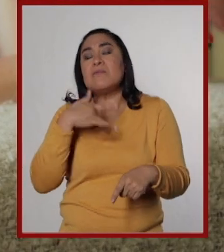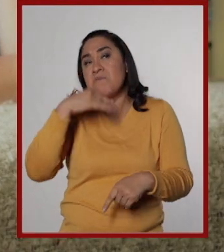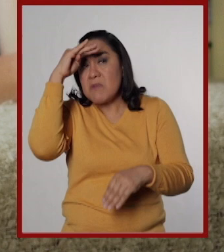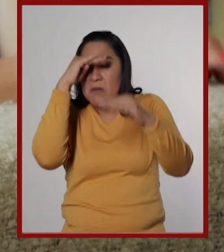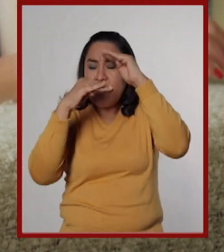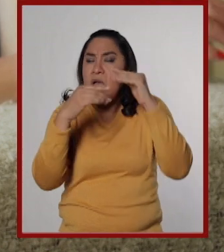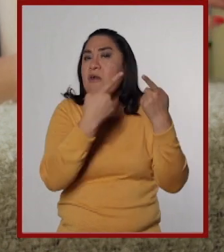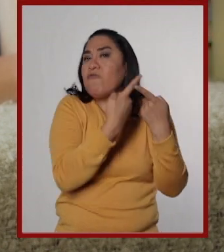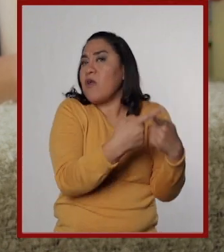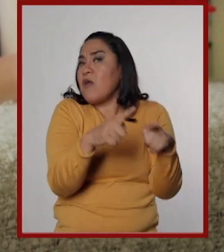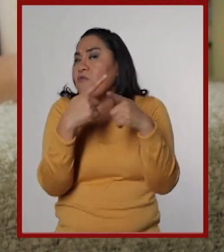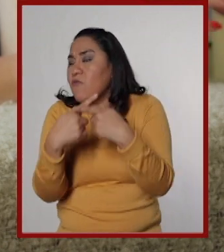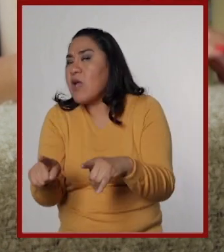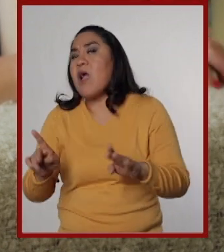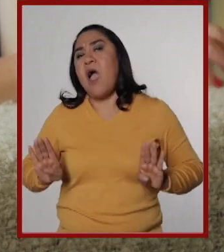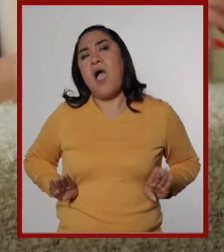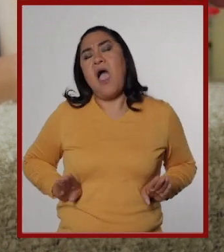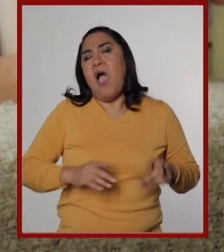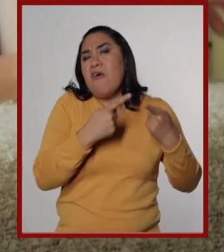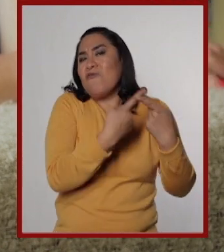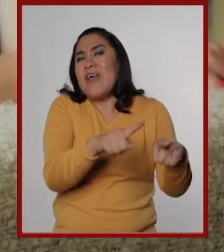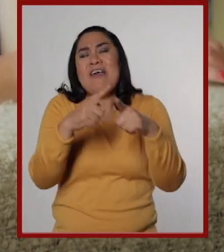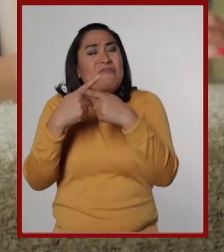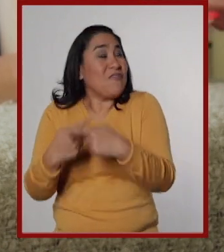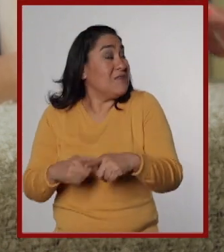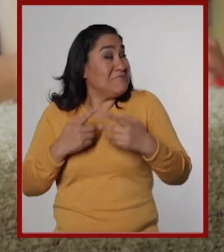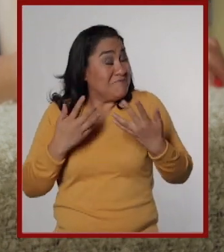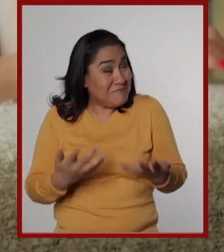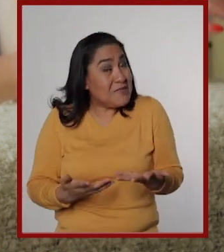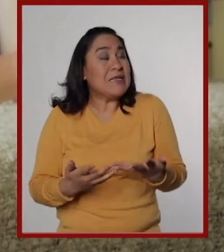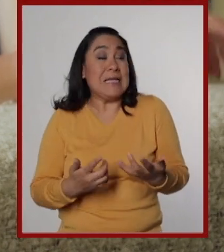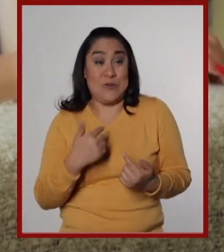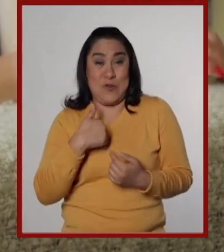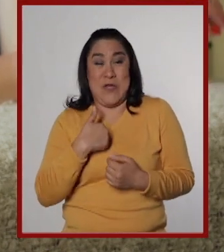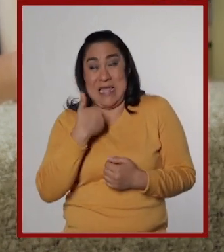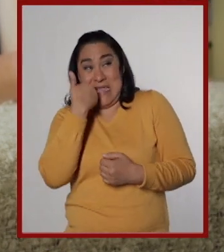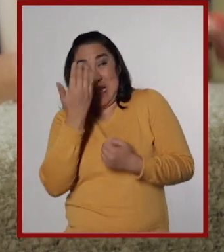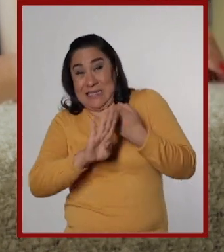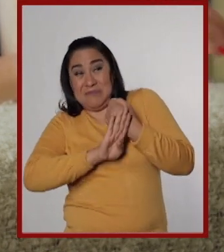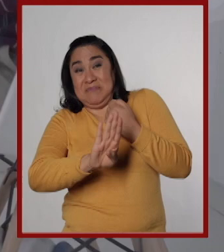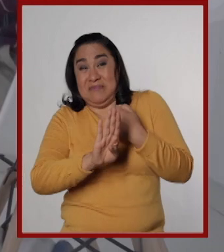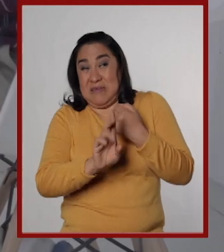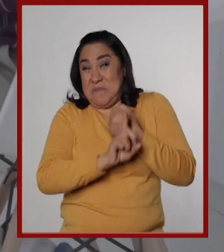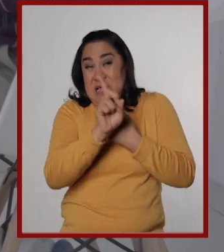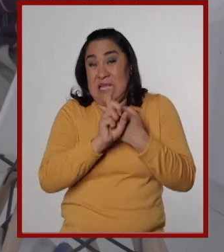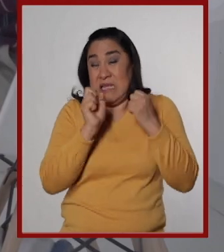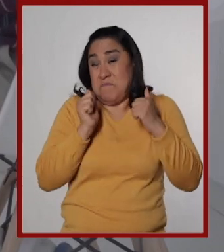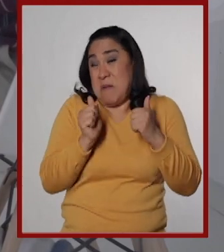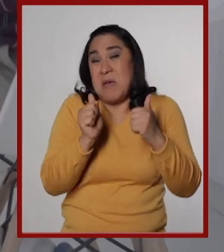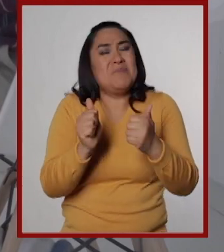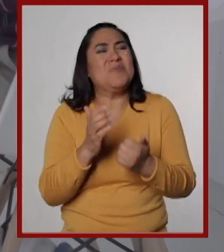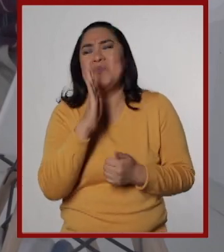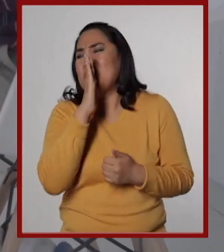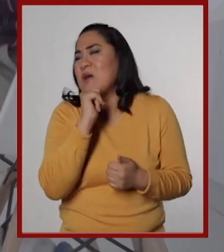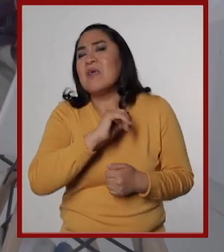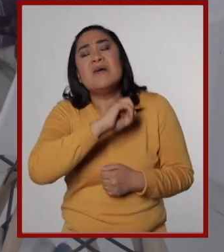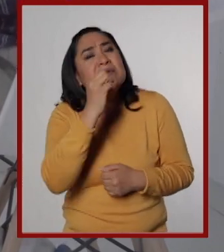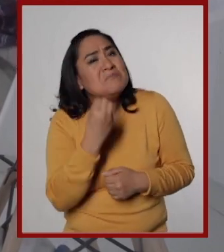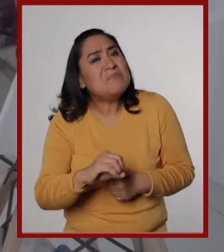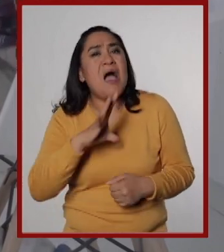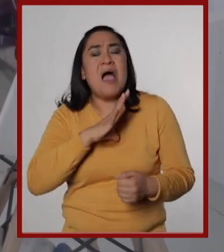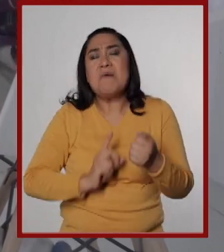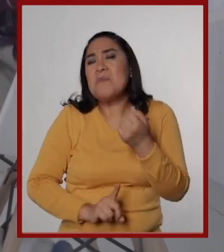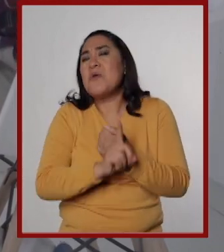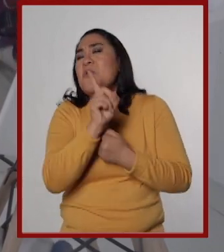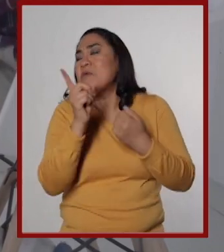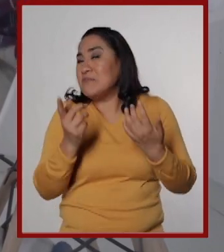diferente manera, pensamos diferente, actuamos diferente, y aunque quisiéramos evitar los conflictos, no se puede. es parte de la naturaleza humana, ¿no?